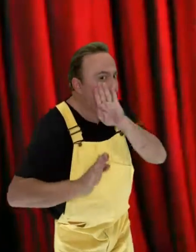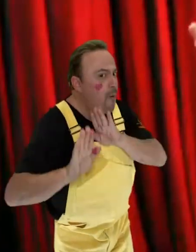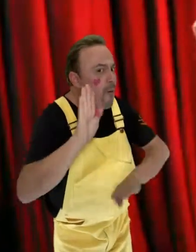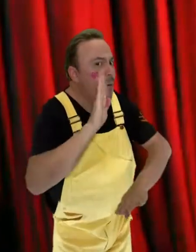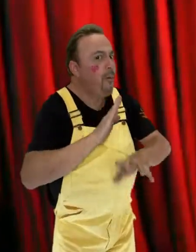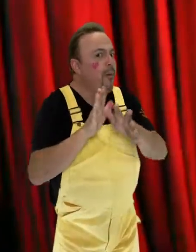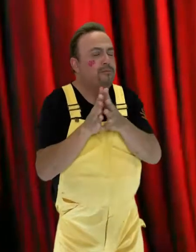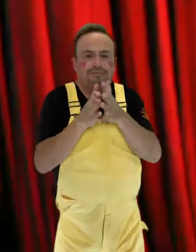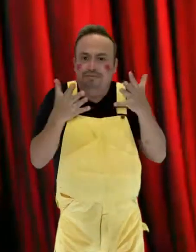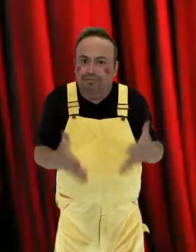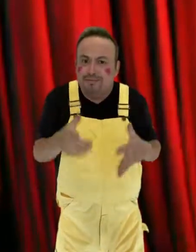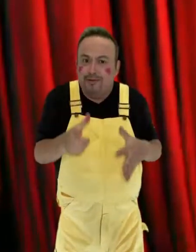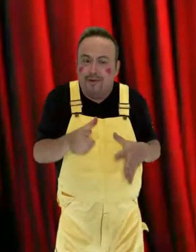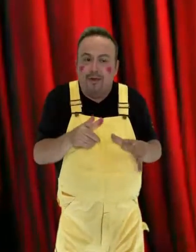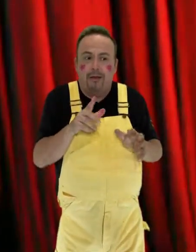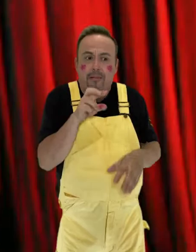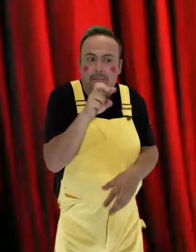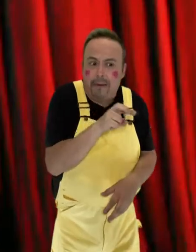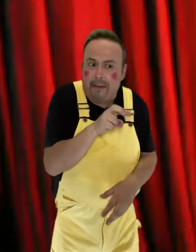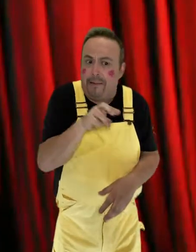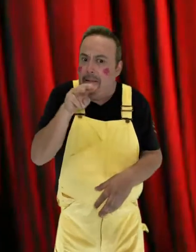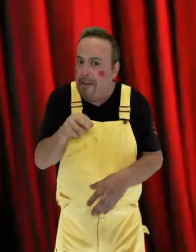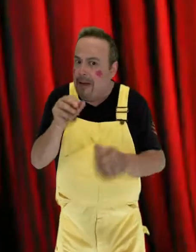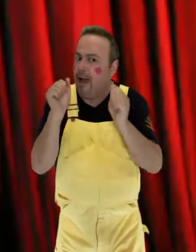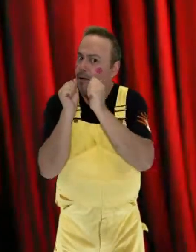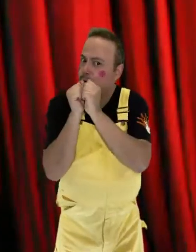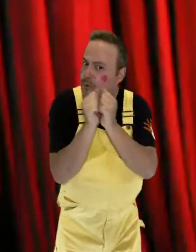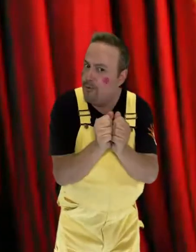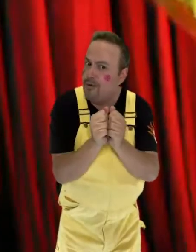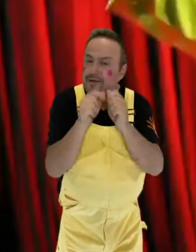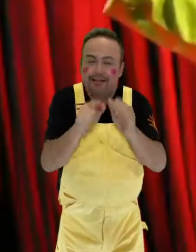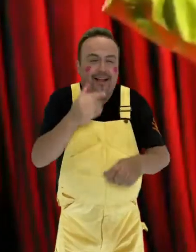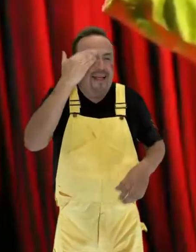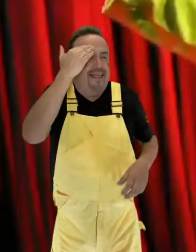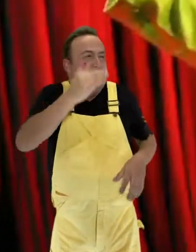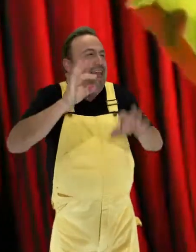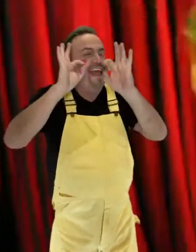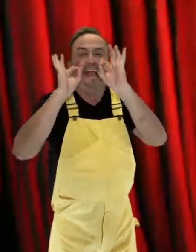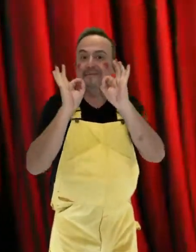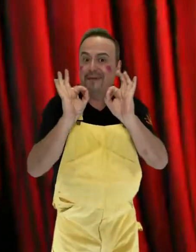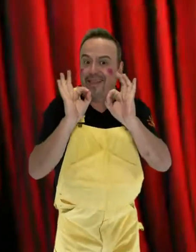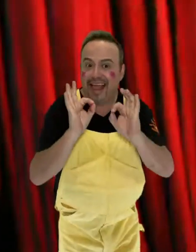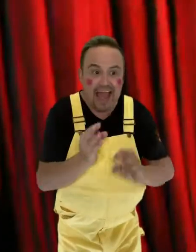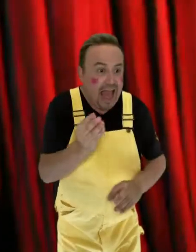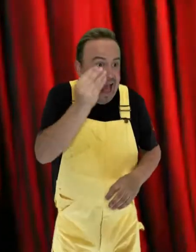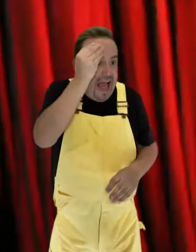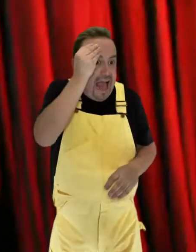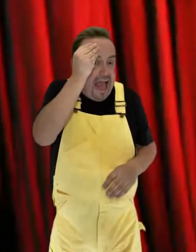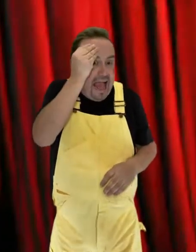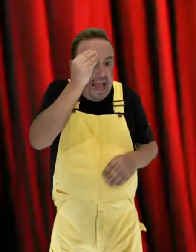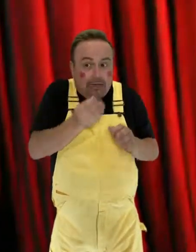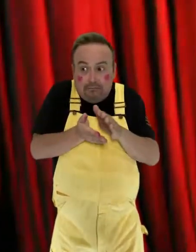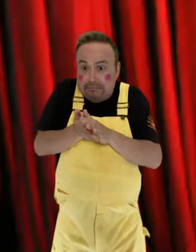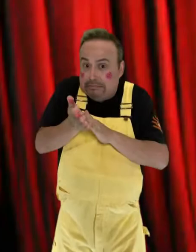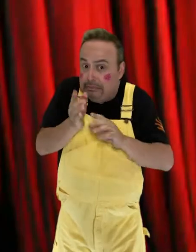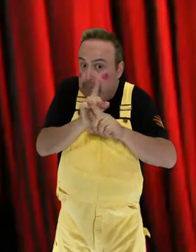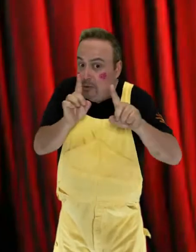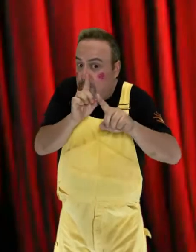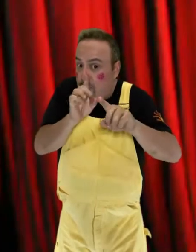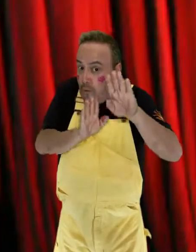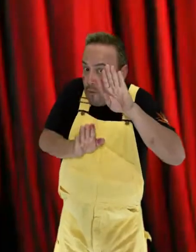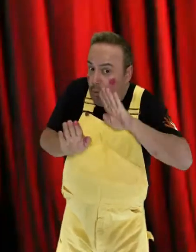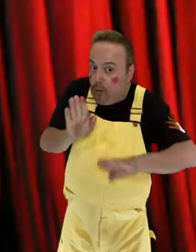cuídense mucho y junto al papito y a la mamita hagan un día especial. Recuerden no salir si no